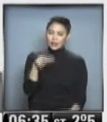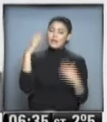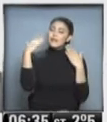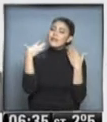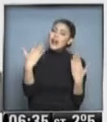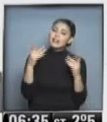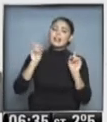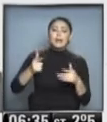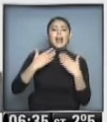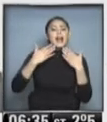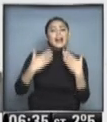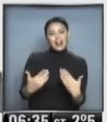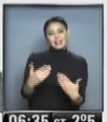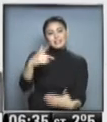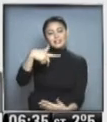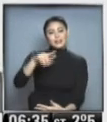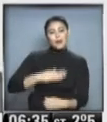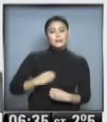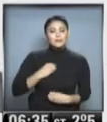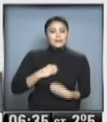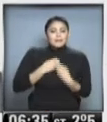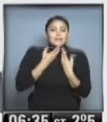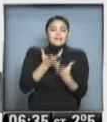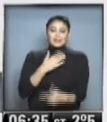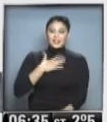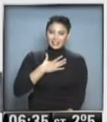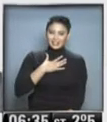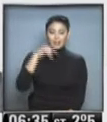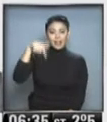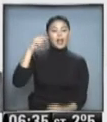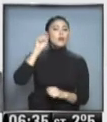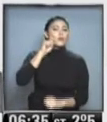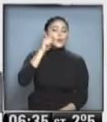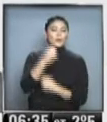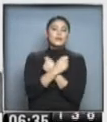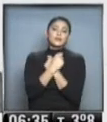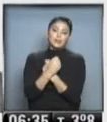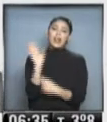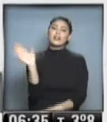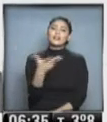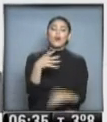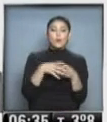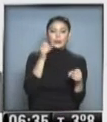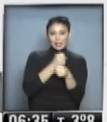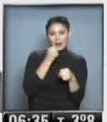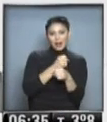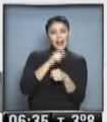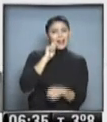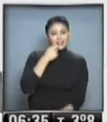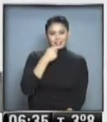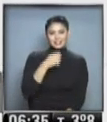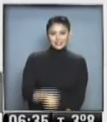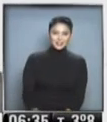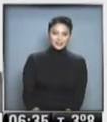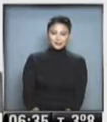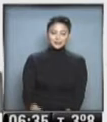felicito y te agradezco por la buena onda que contagias siempre. Desde aquí, besos y abrazos a todo ese hermoso equipo que te acompaña, dice